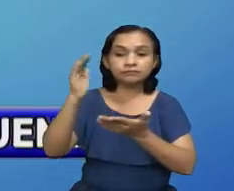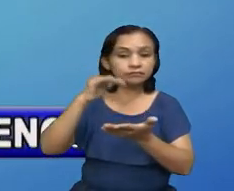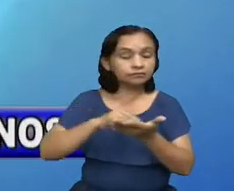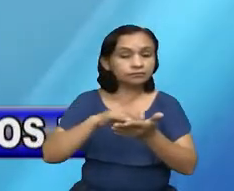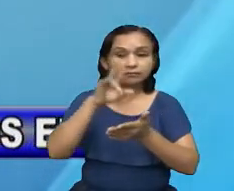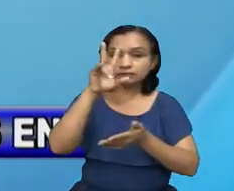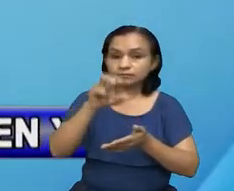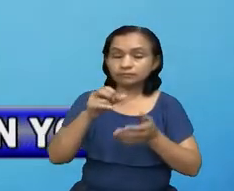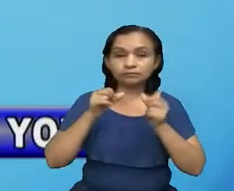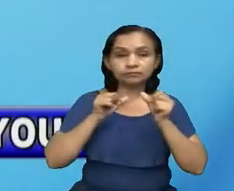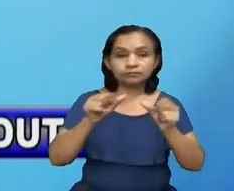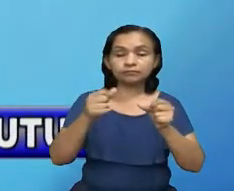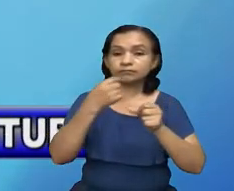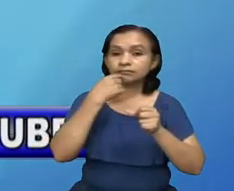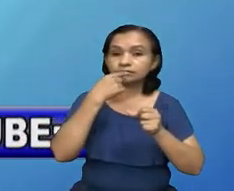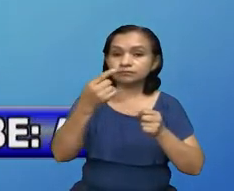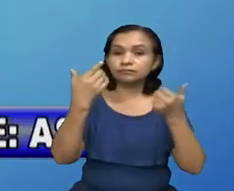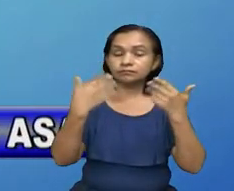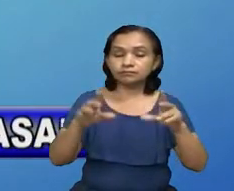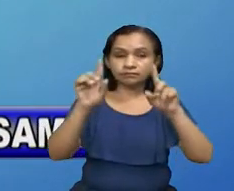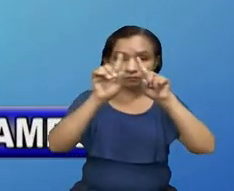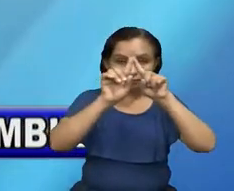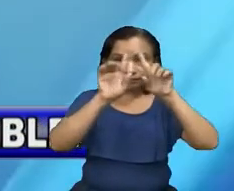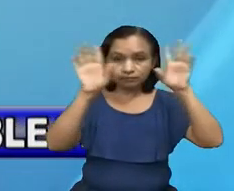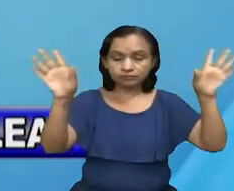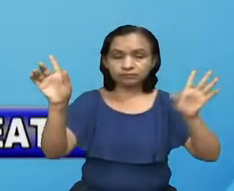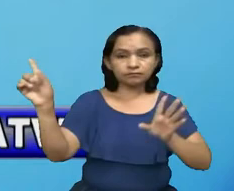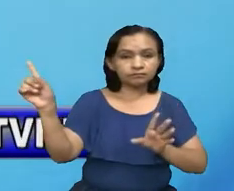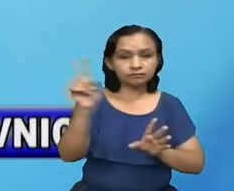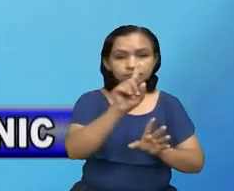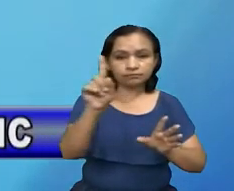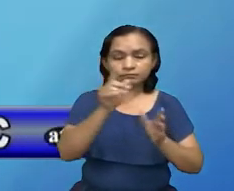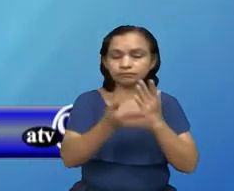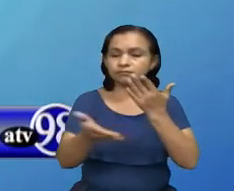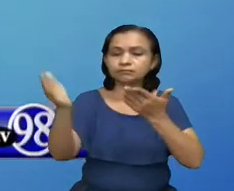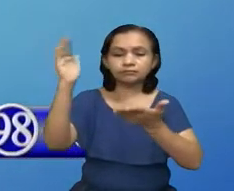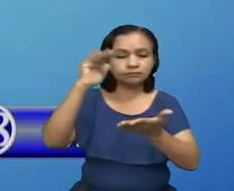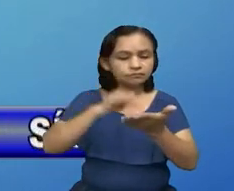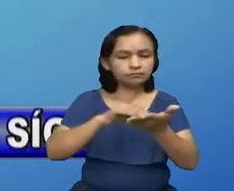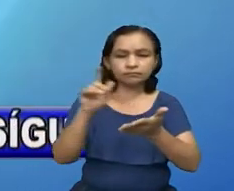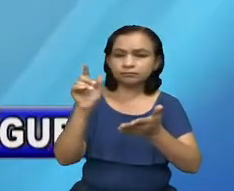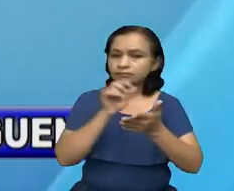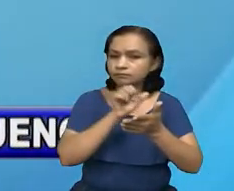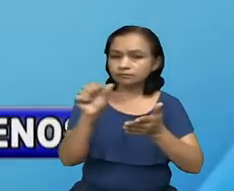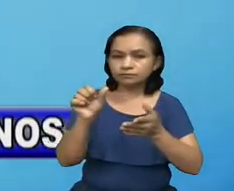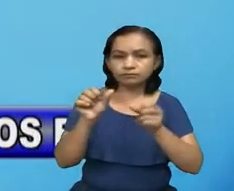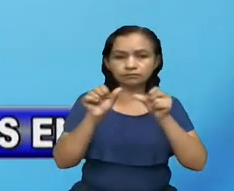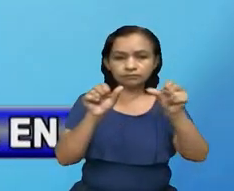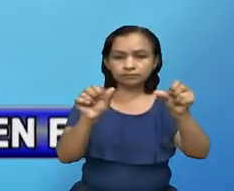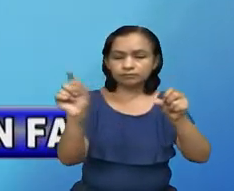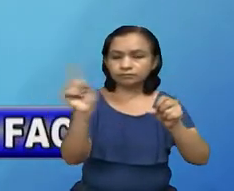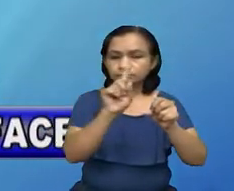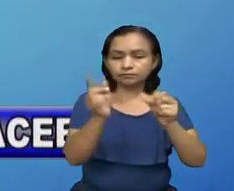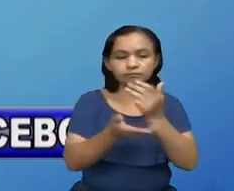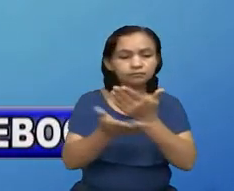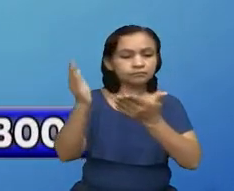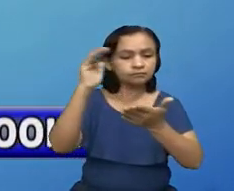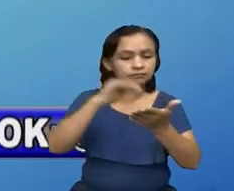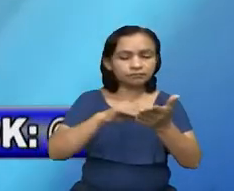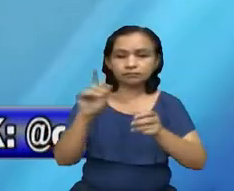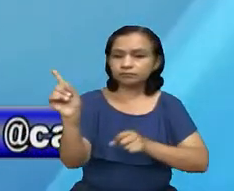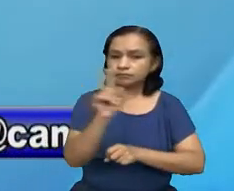repetirán, porque hemos dicho con claridad, no repetición, no